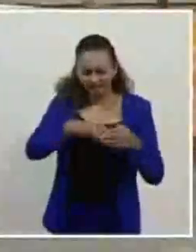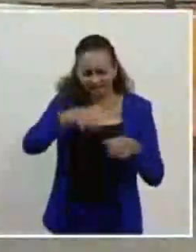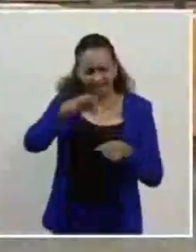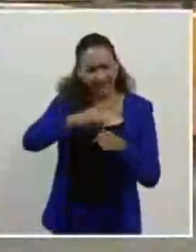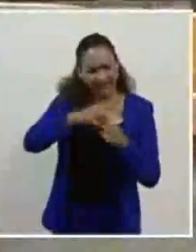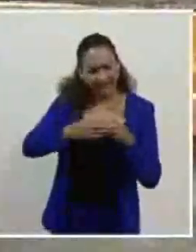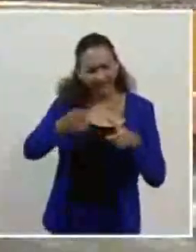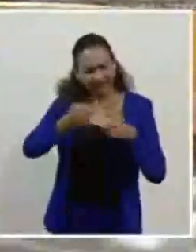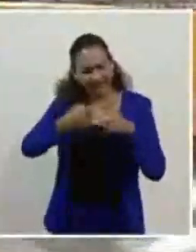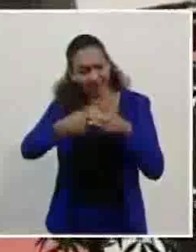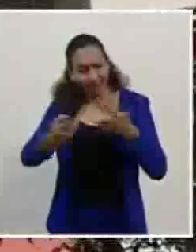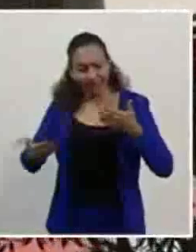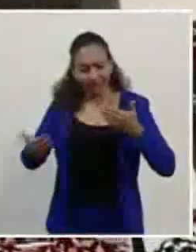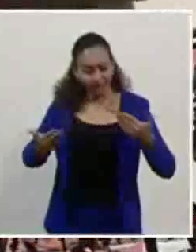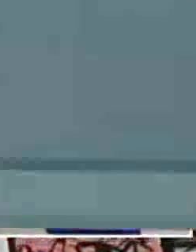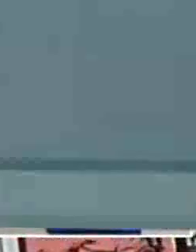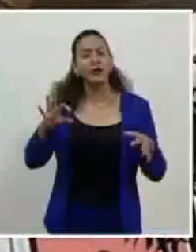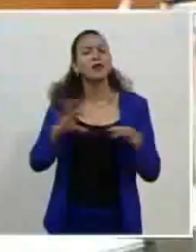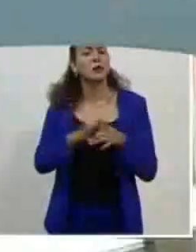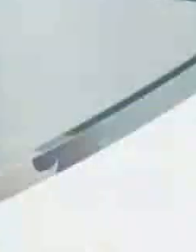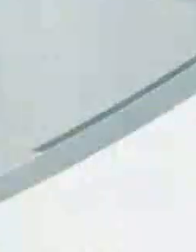ambos están relacionados.